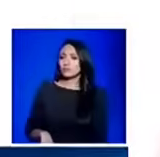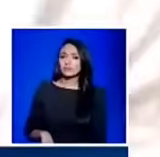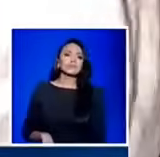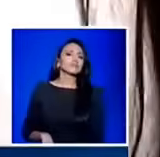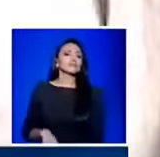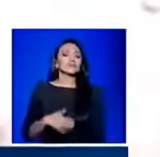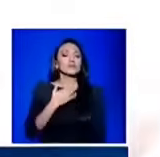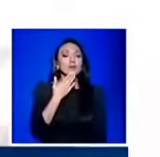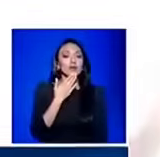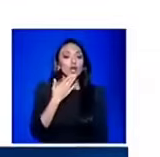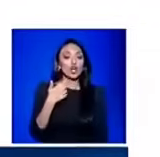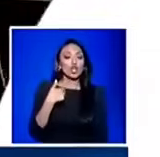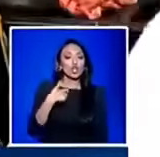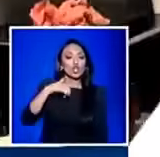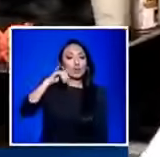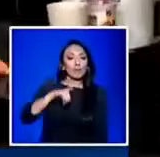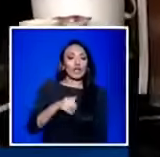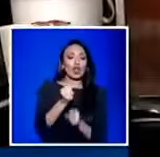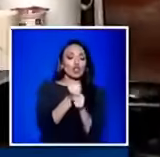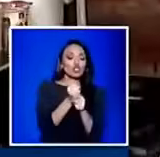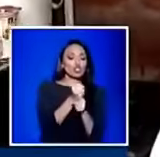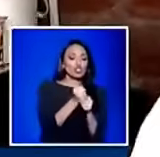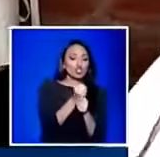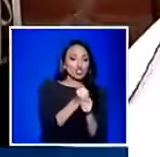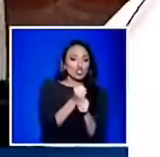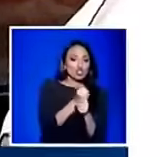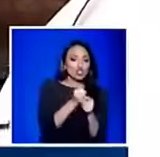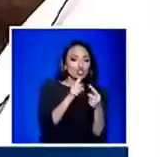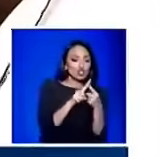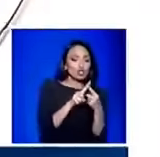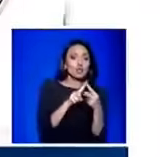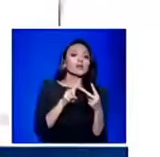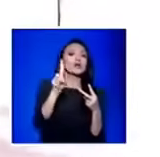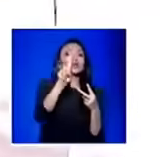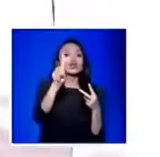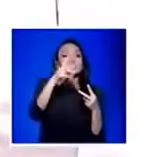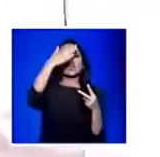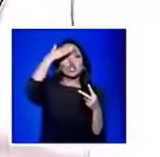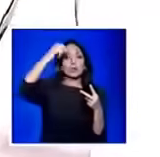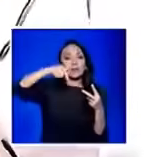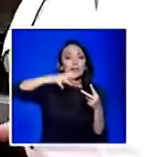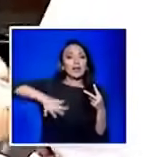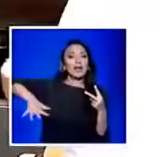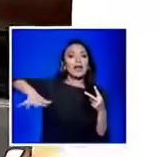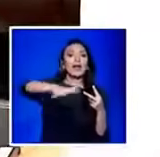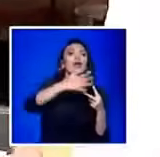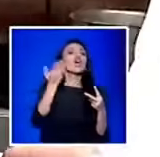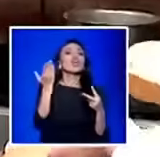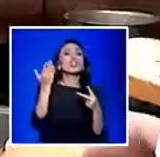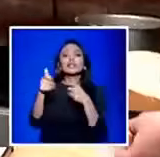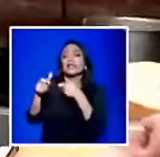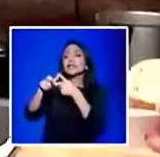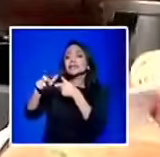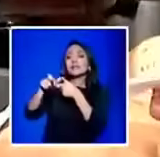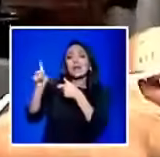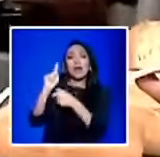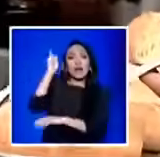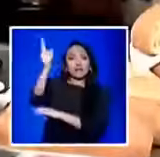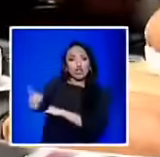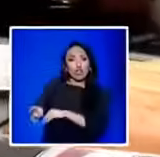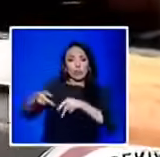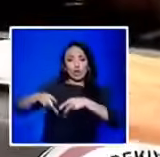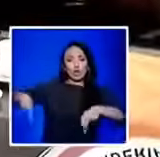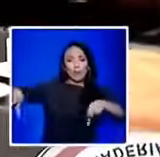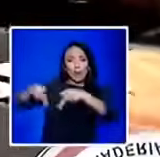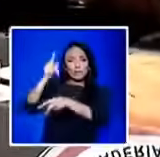muchísimas gracias. Nos quedamos con un chocolatito caliente disfrutando. No se olvide, aquí en la calle Rocafuerte, a pocos metros de la Plaza de Santo Domingo, la